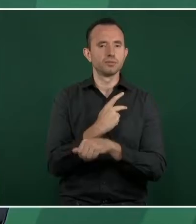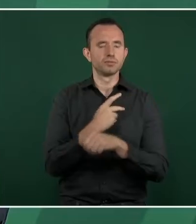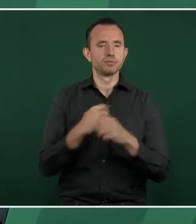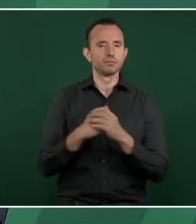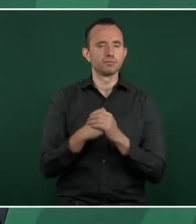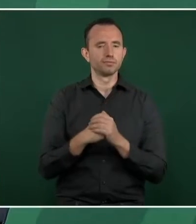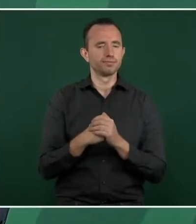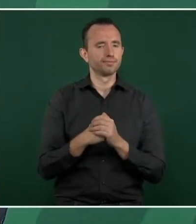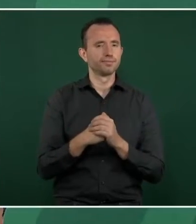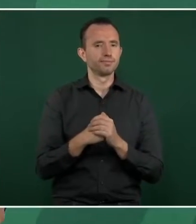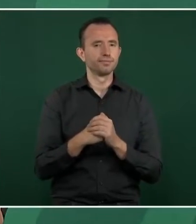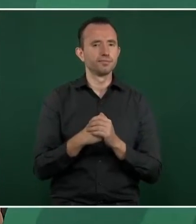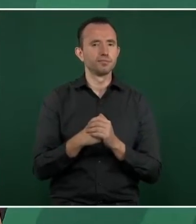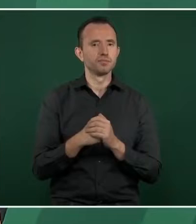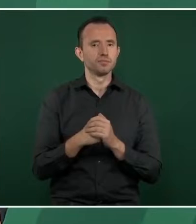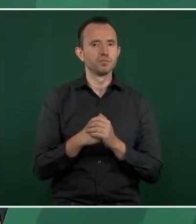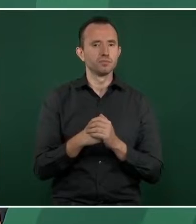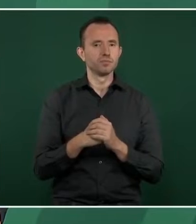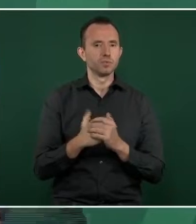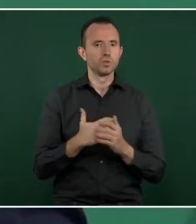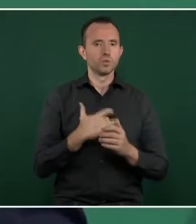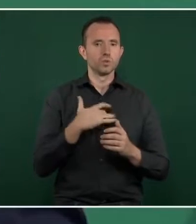por doloroso, repito, que sea.